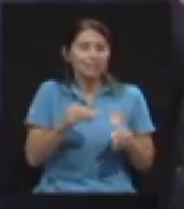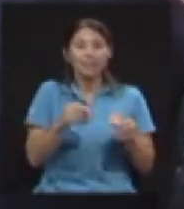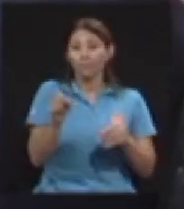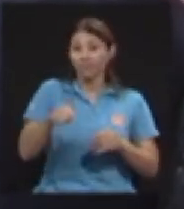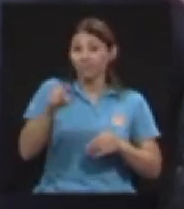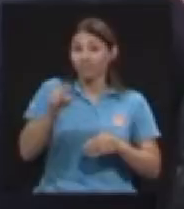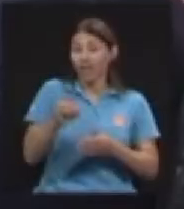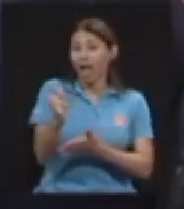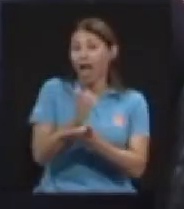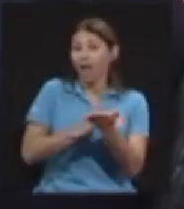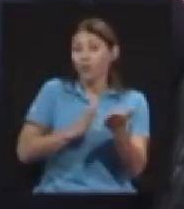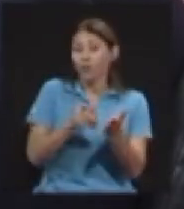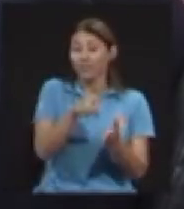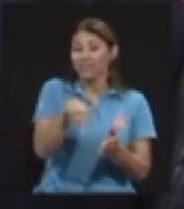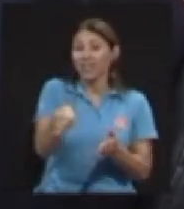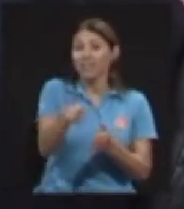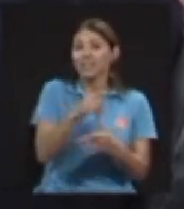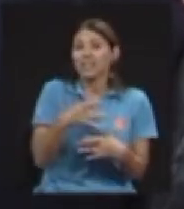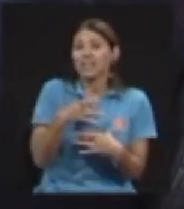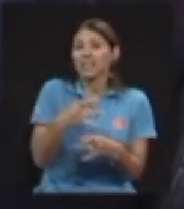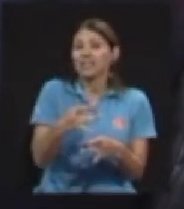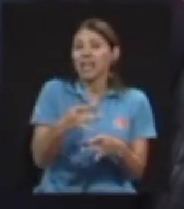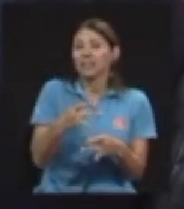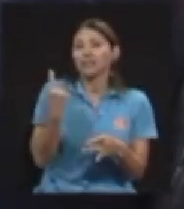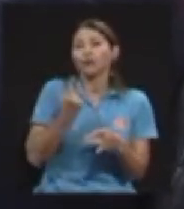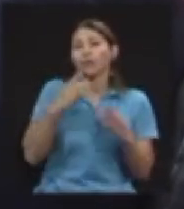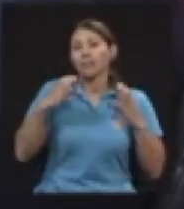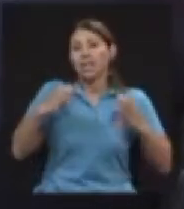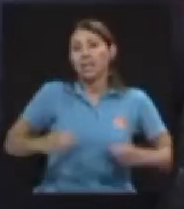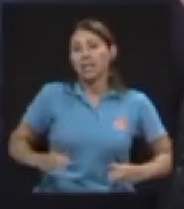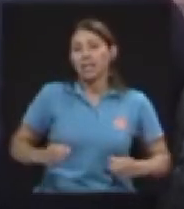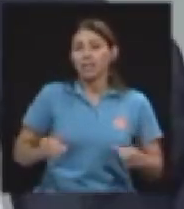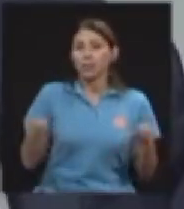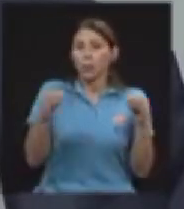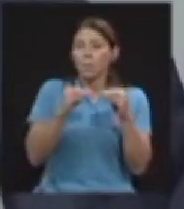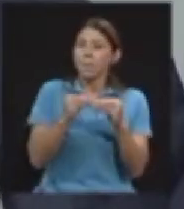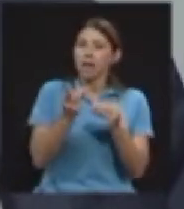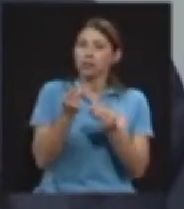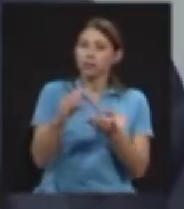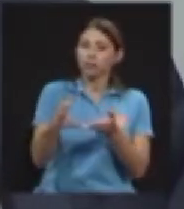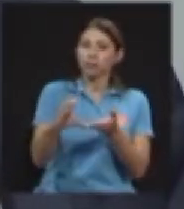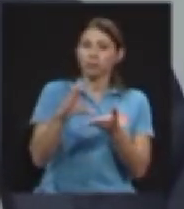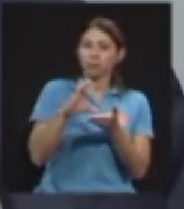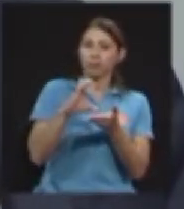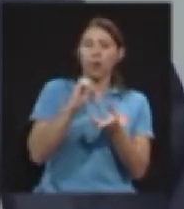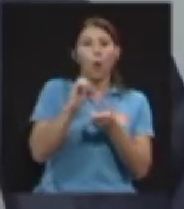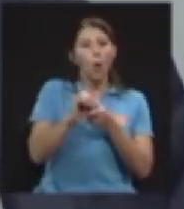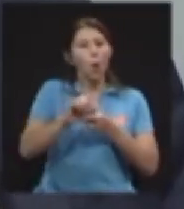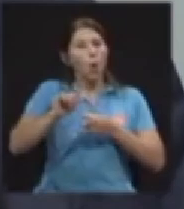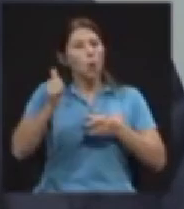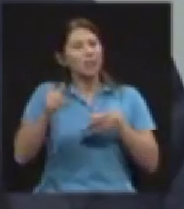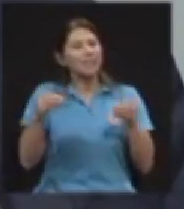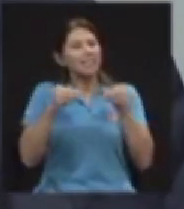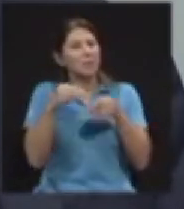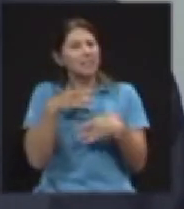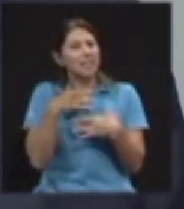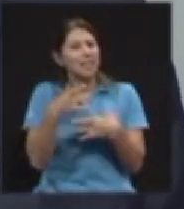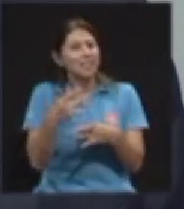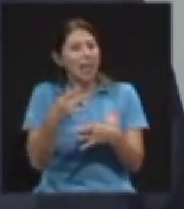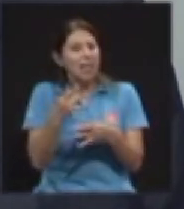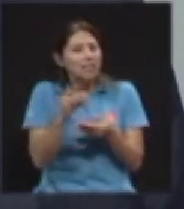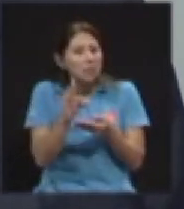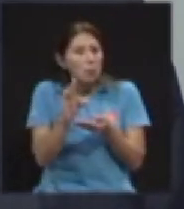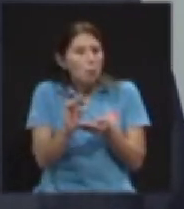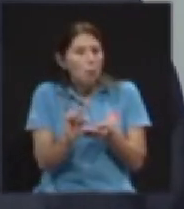están interesadas en clientes de altos niveles de recursos, otras que están interesadas más en cuentas individuales pequeñas, hay unas que